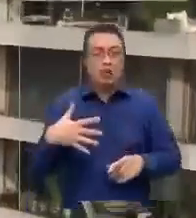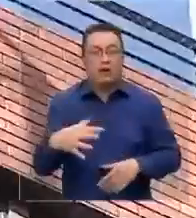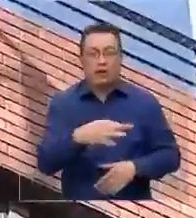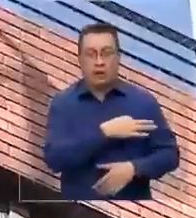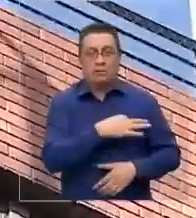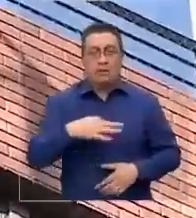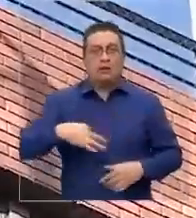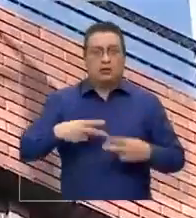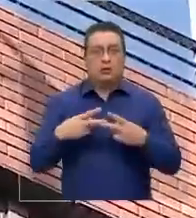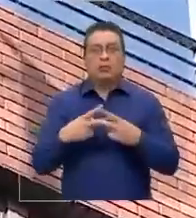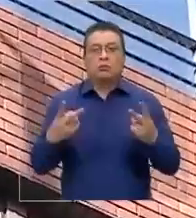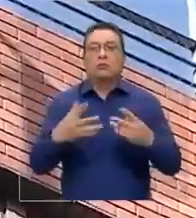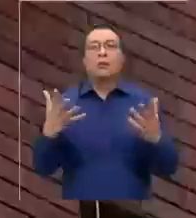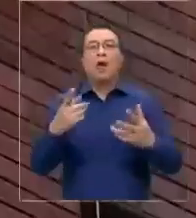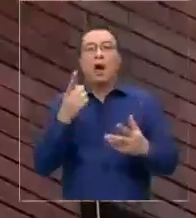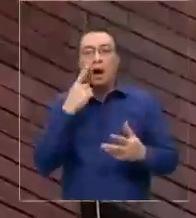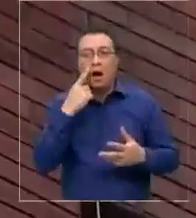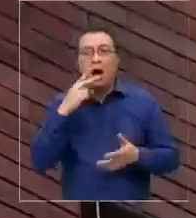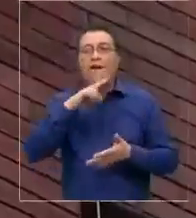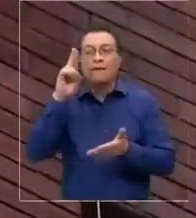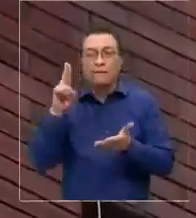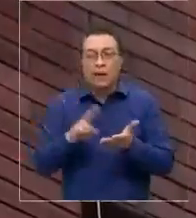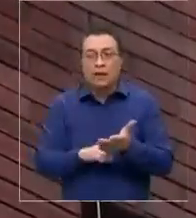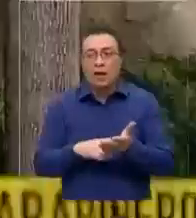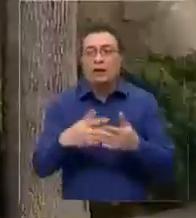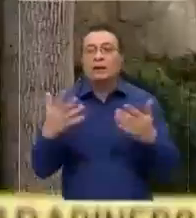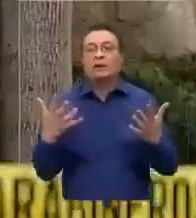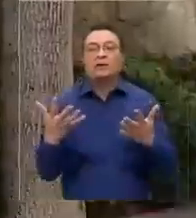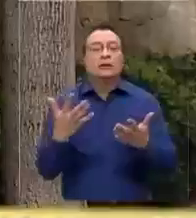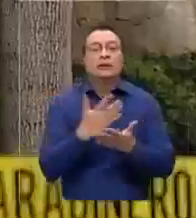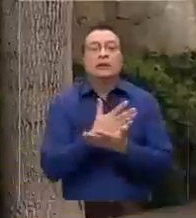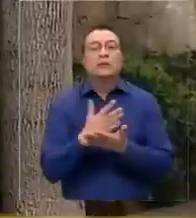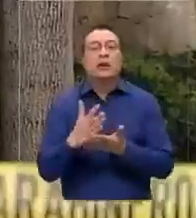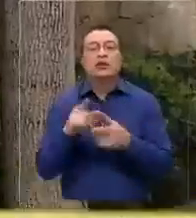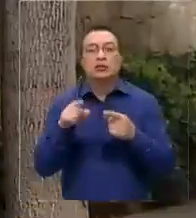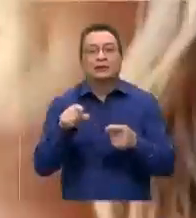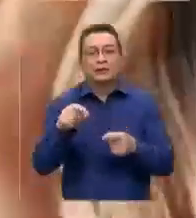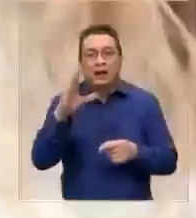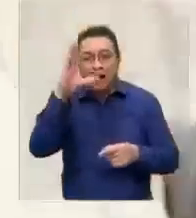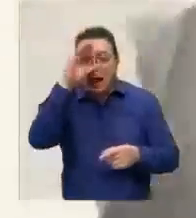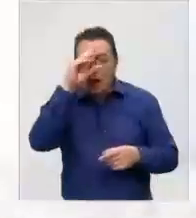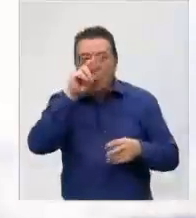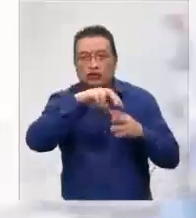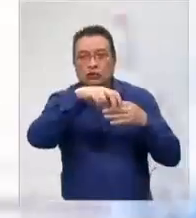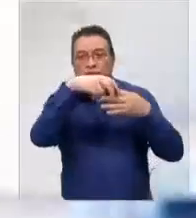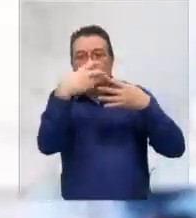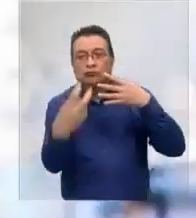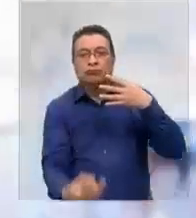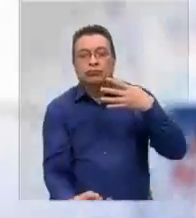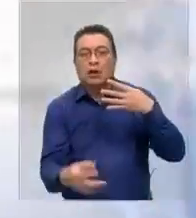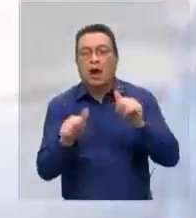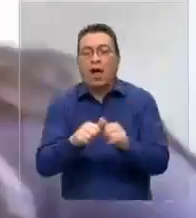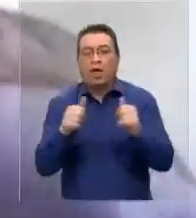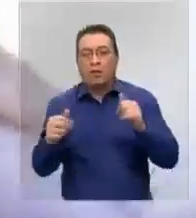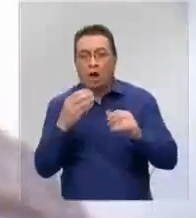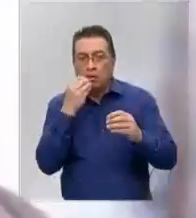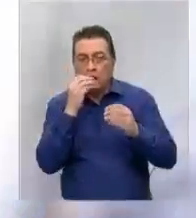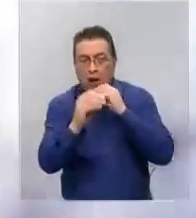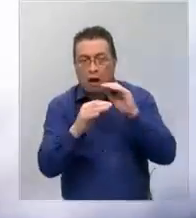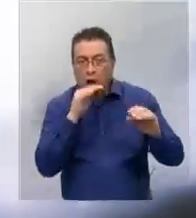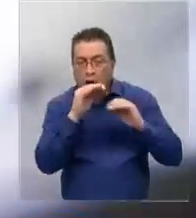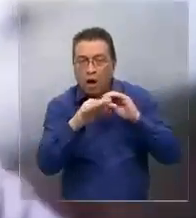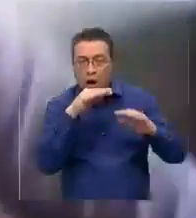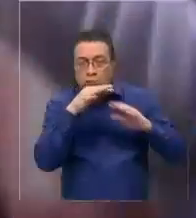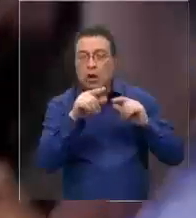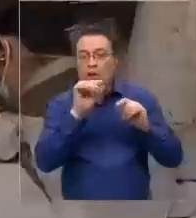Ministerio Público para conocer la verdad respecto a qué habría sucedido aquella noche. A ello se suman los relatos de quienes